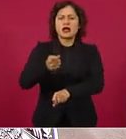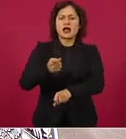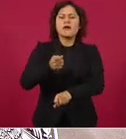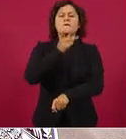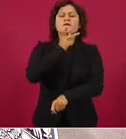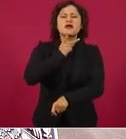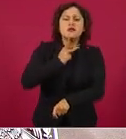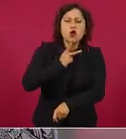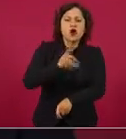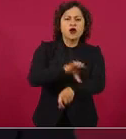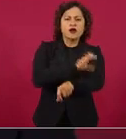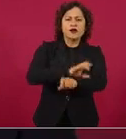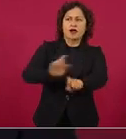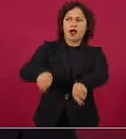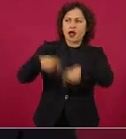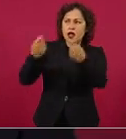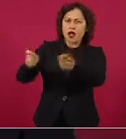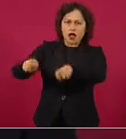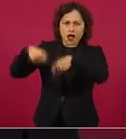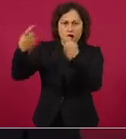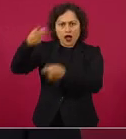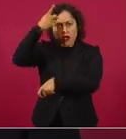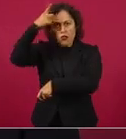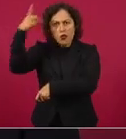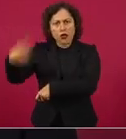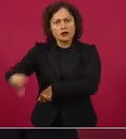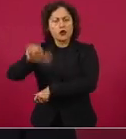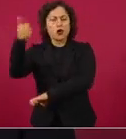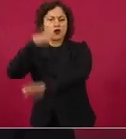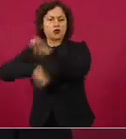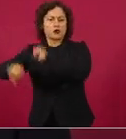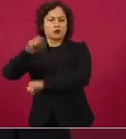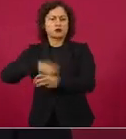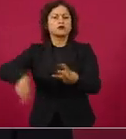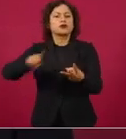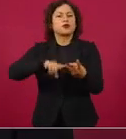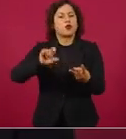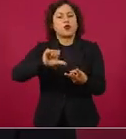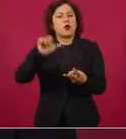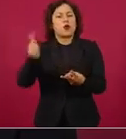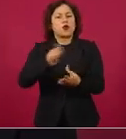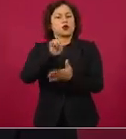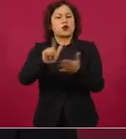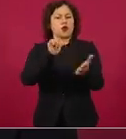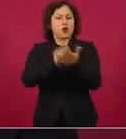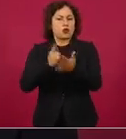seguridad social? Para entregar el manejo de las pensiones a las Afores.